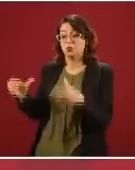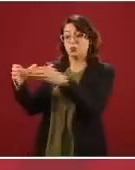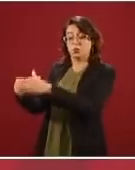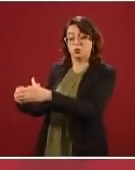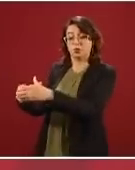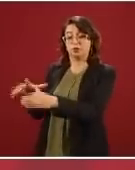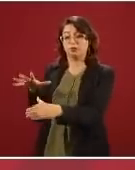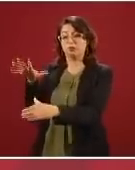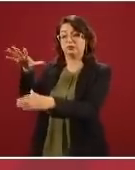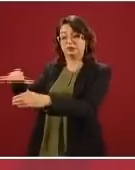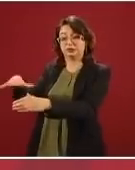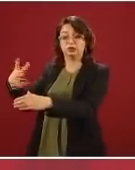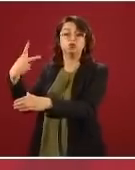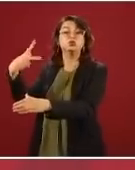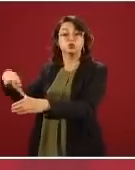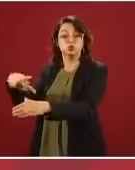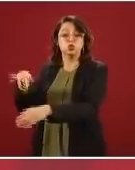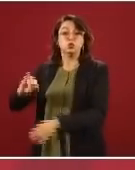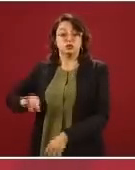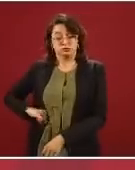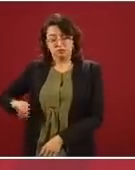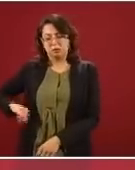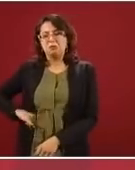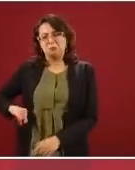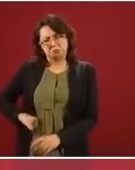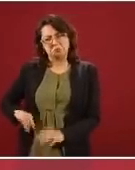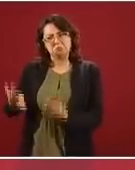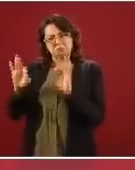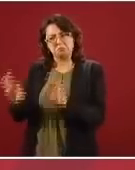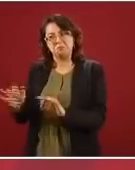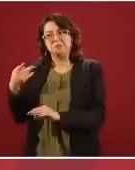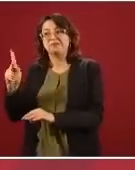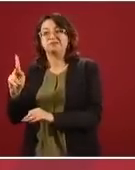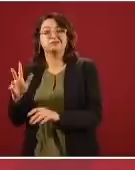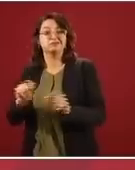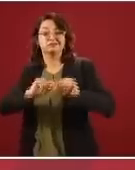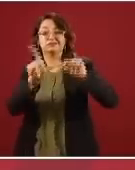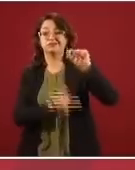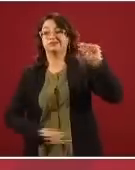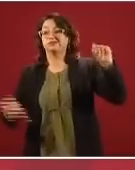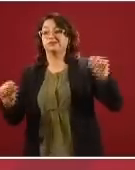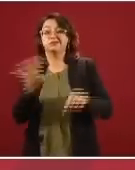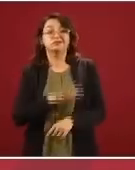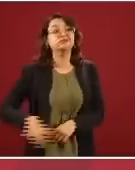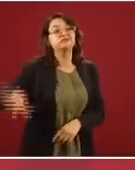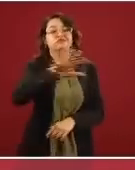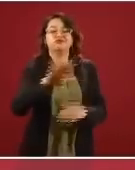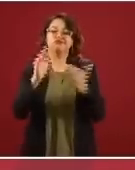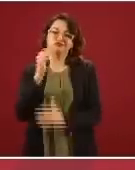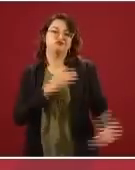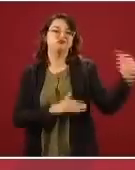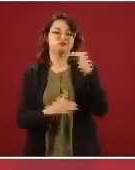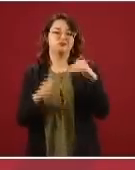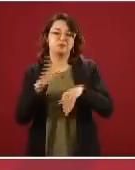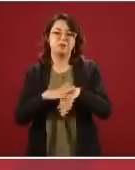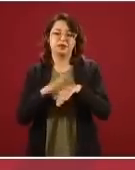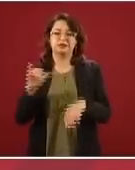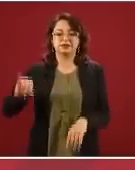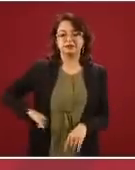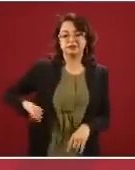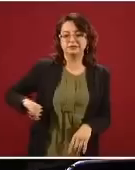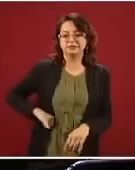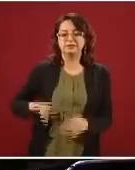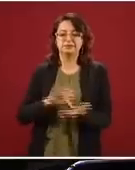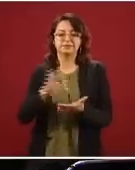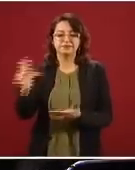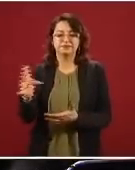sector, por legítimo que sea, está el interés de la nación. Muy bien, gracias.